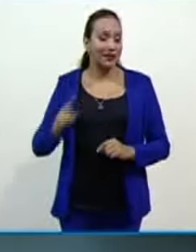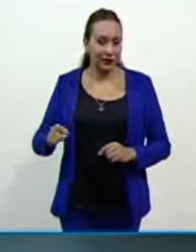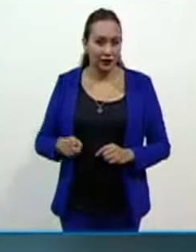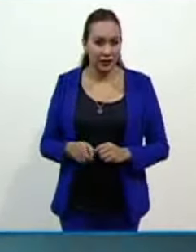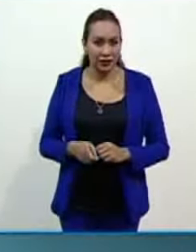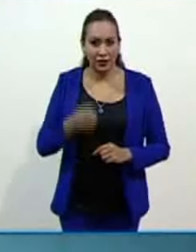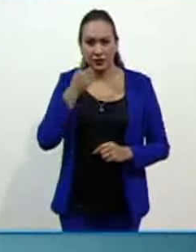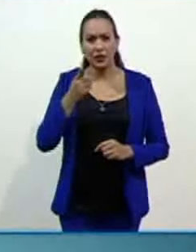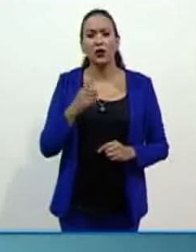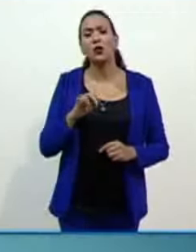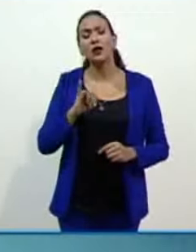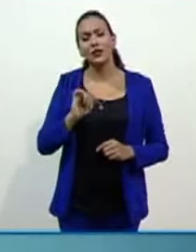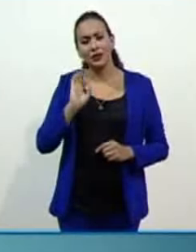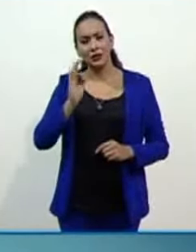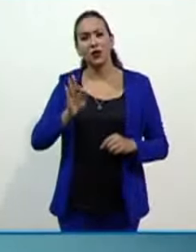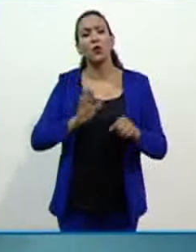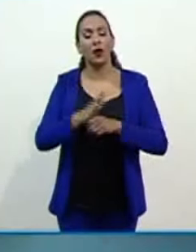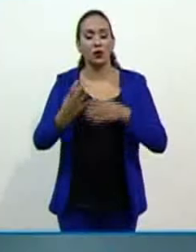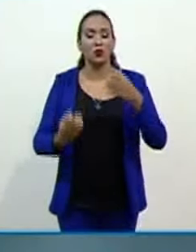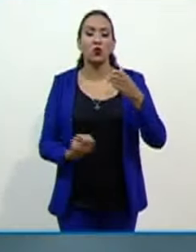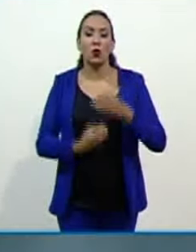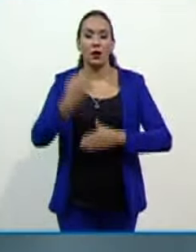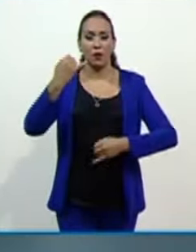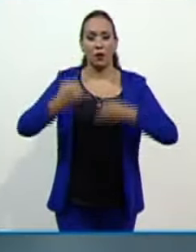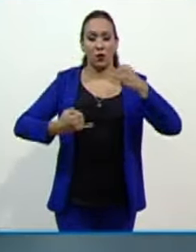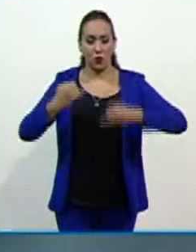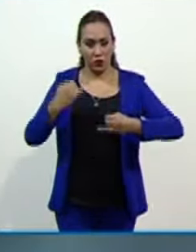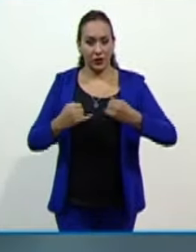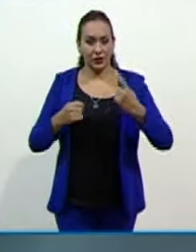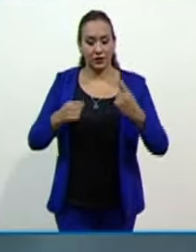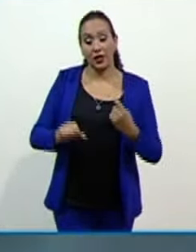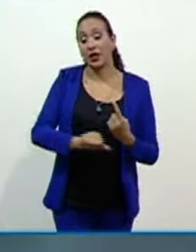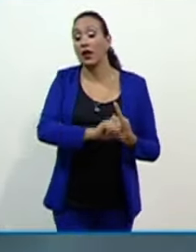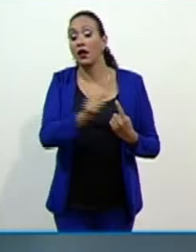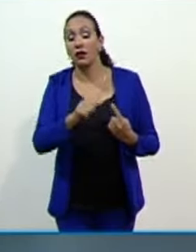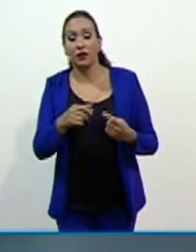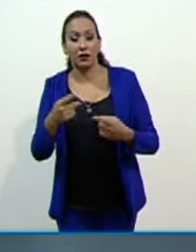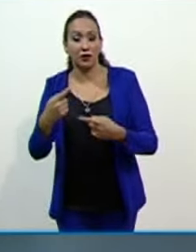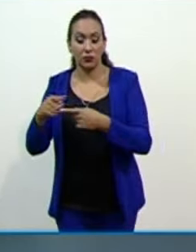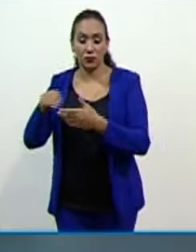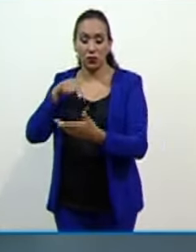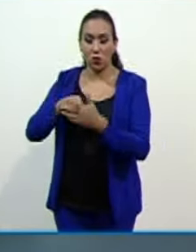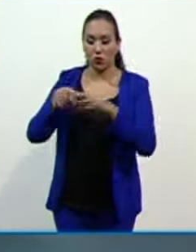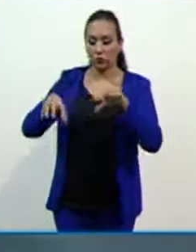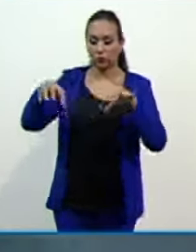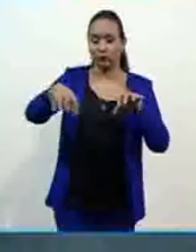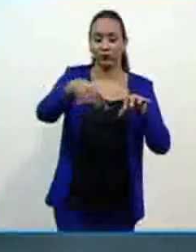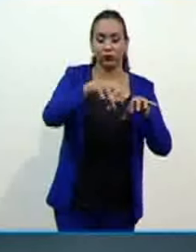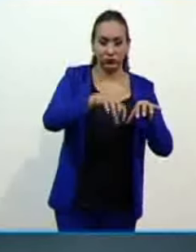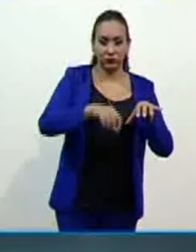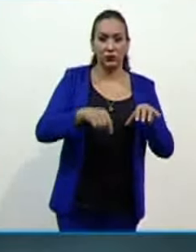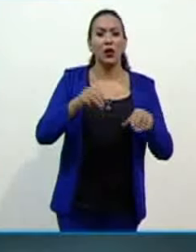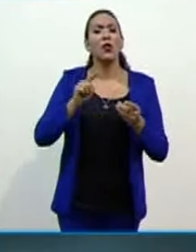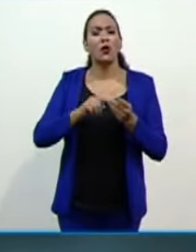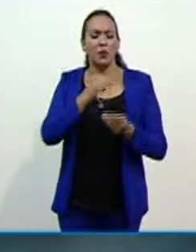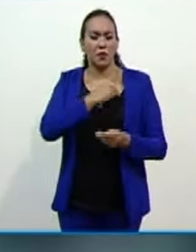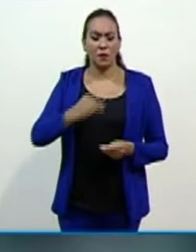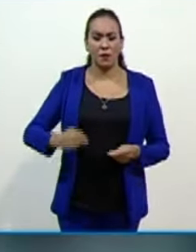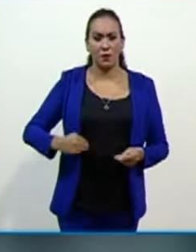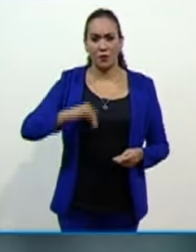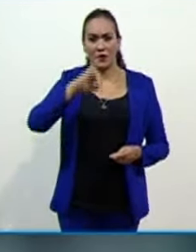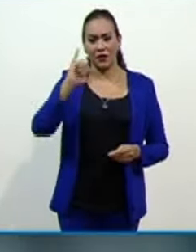aprobó la designación de un nuevo juez de primera instancia y de las direcciones de los centros de justicia alternativa en los municipios de Jerez